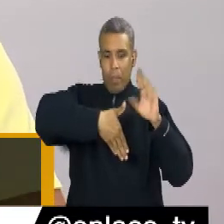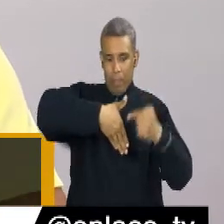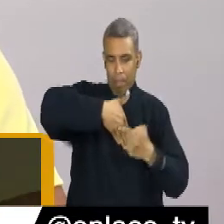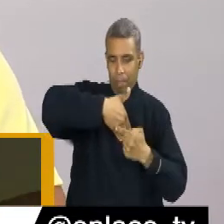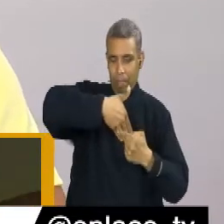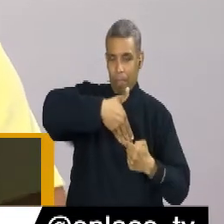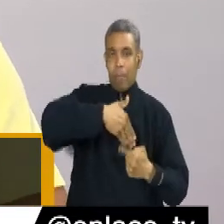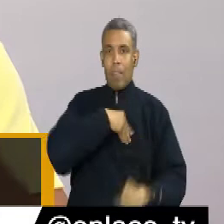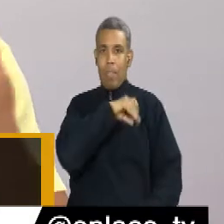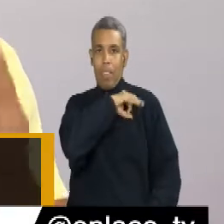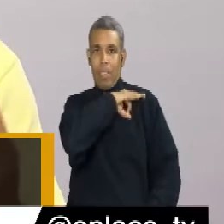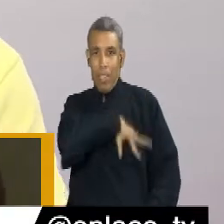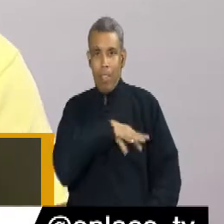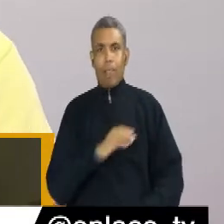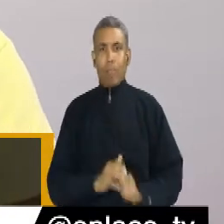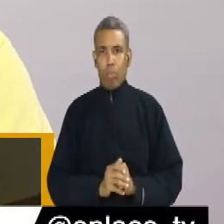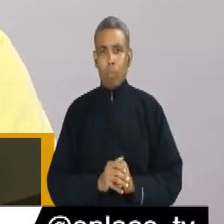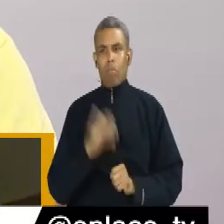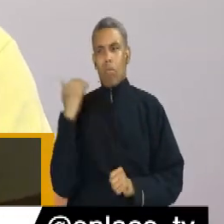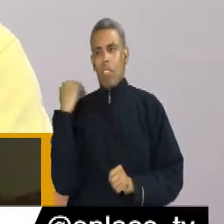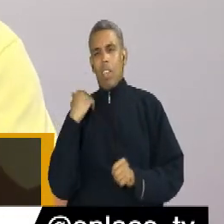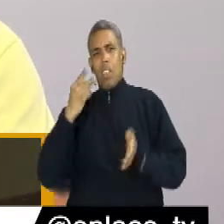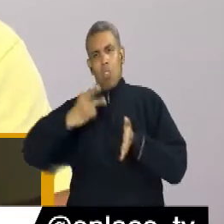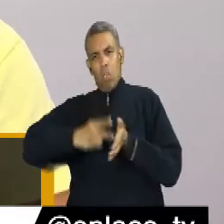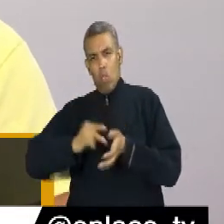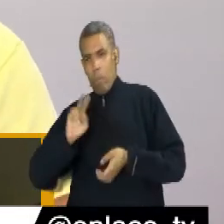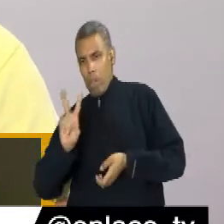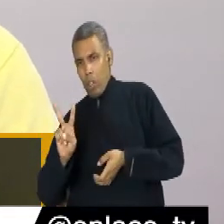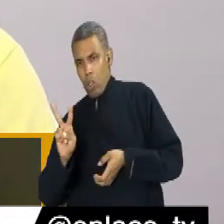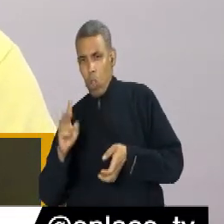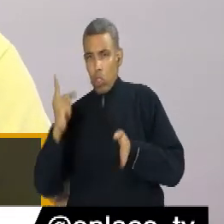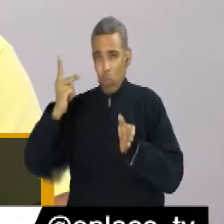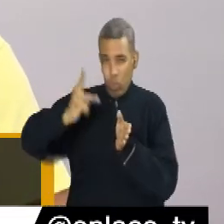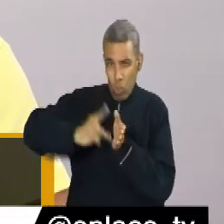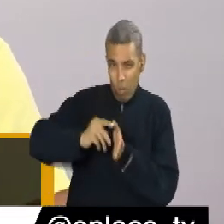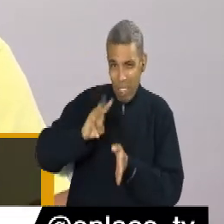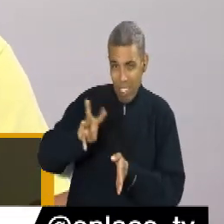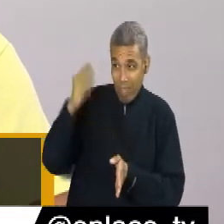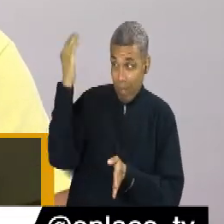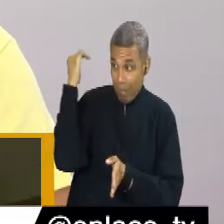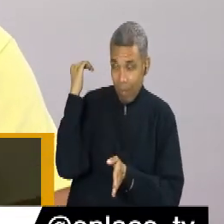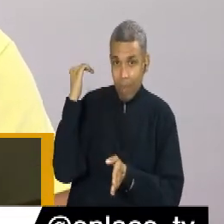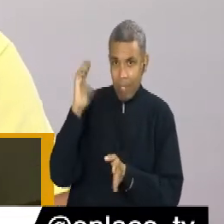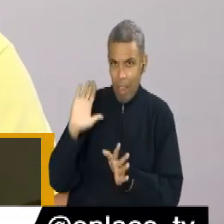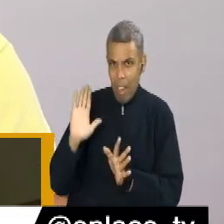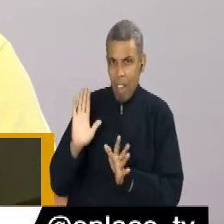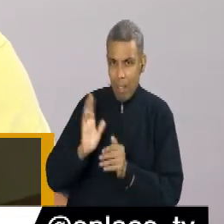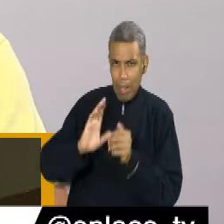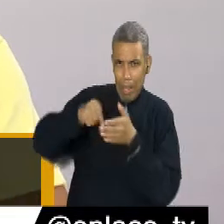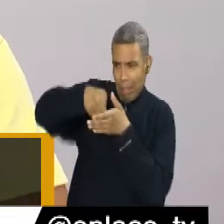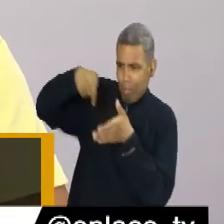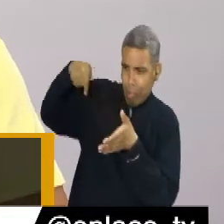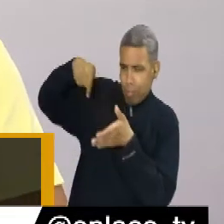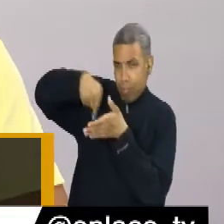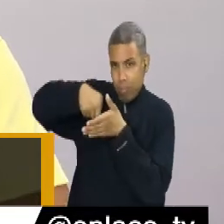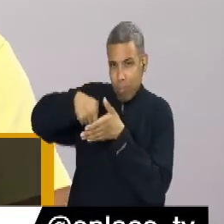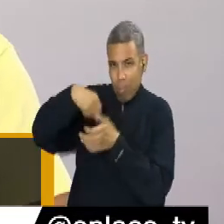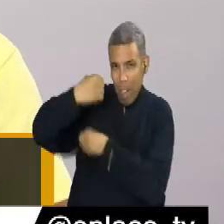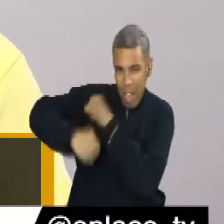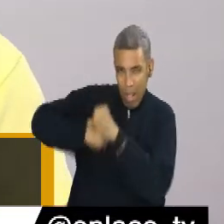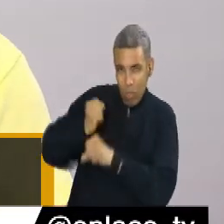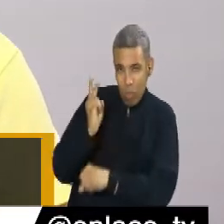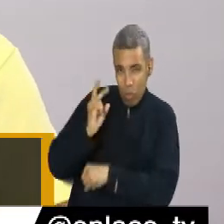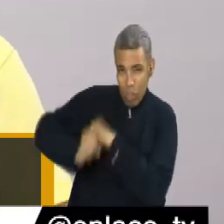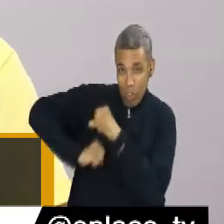Es para deportistas de años 2002 y 2003 en la disciplina y la modalidad de canotaje de velocidad. Y también